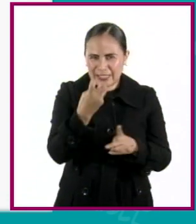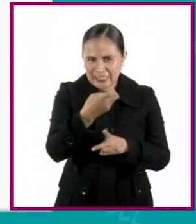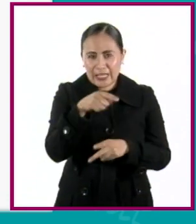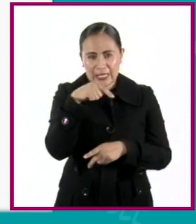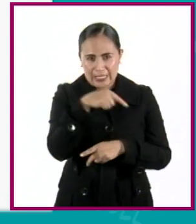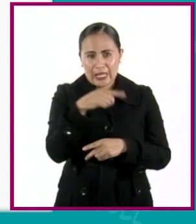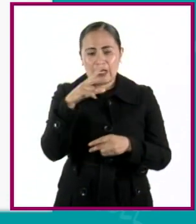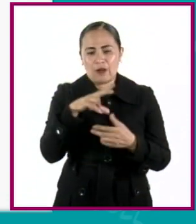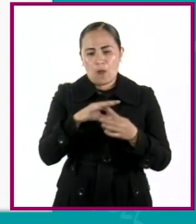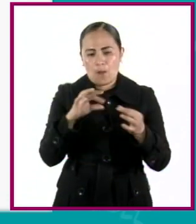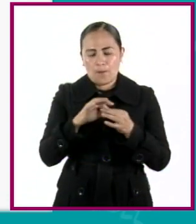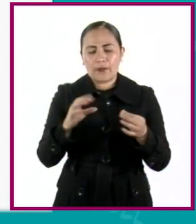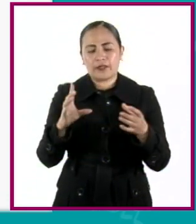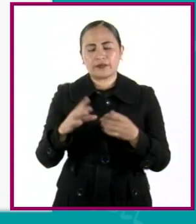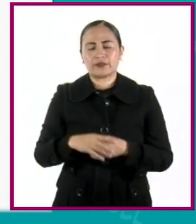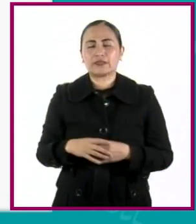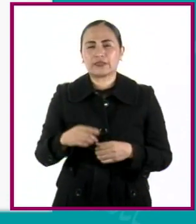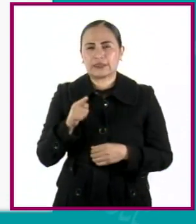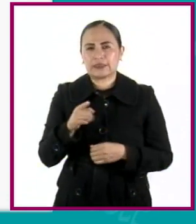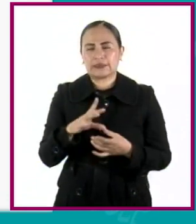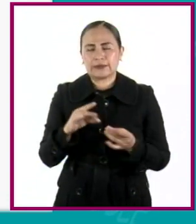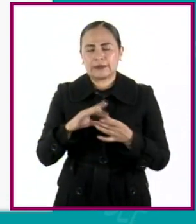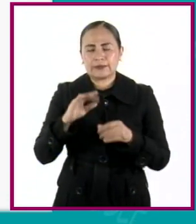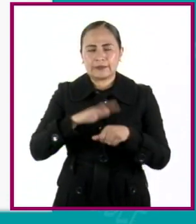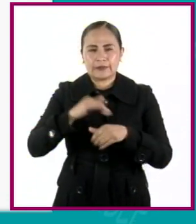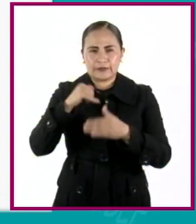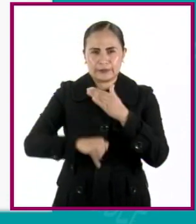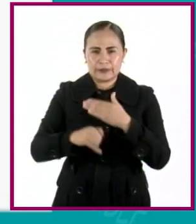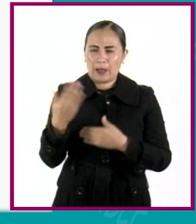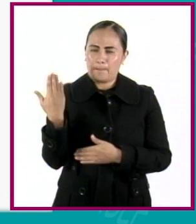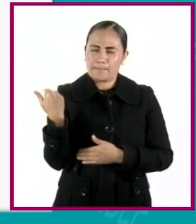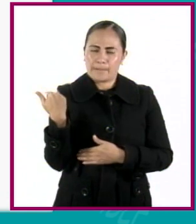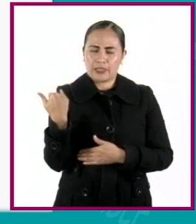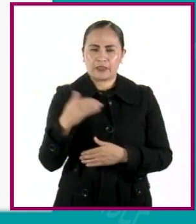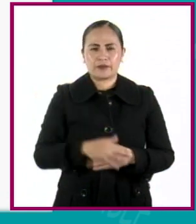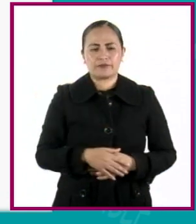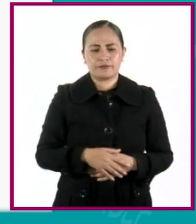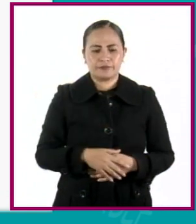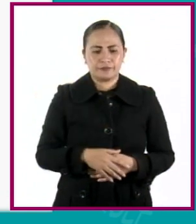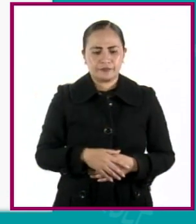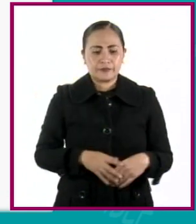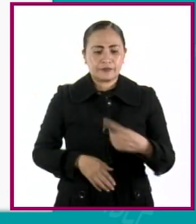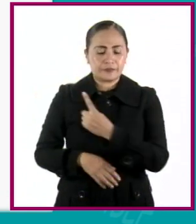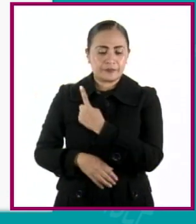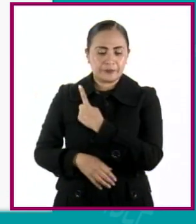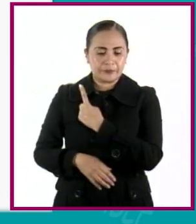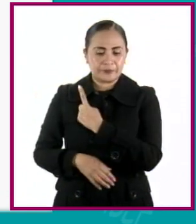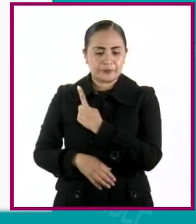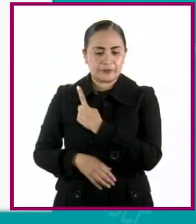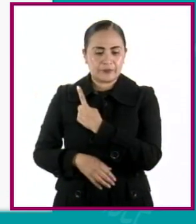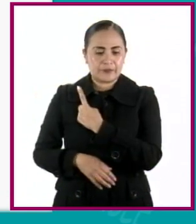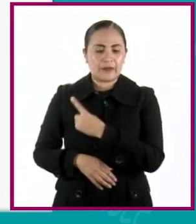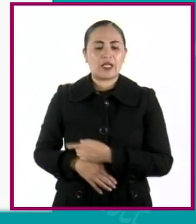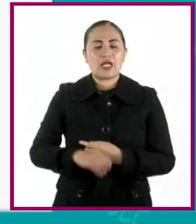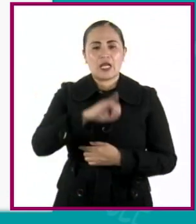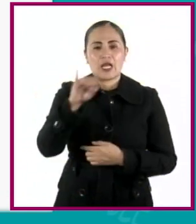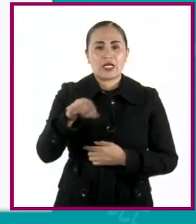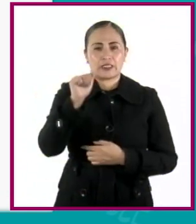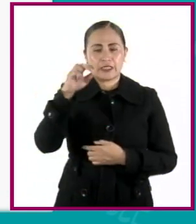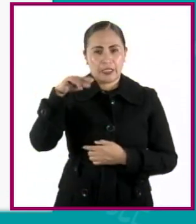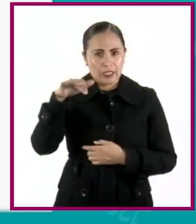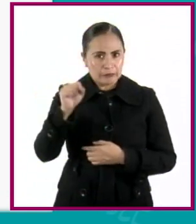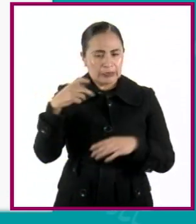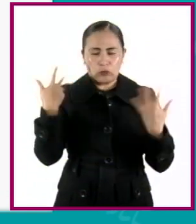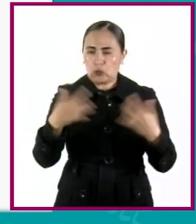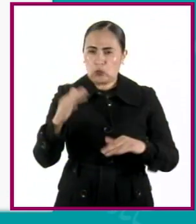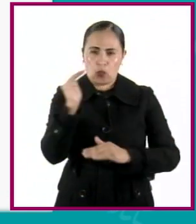Más reciente, creo que sin lugar a duda, James Murray es indiscutible en el área, principalmente